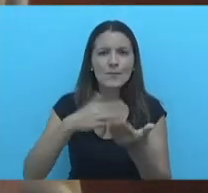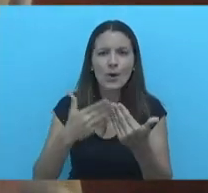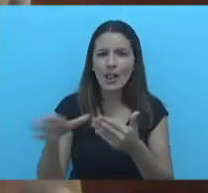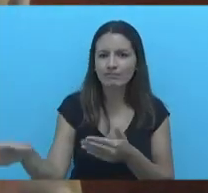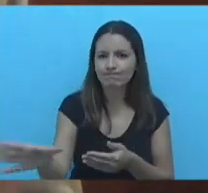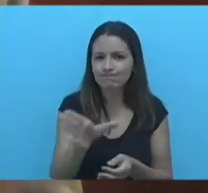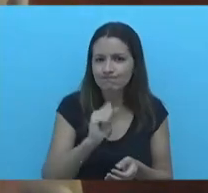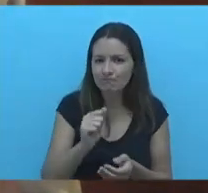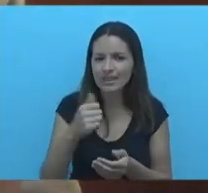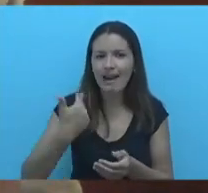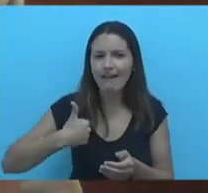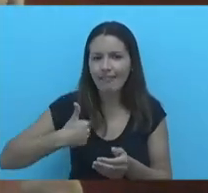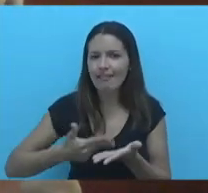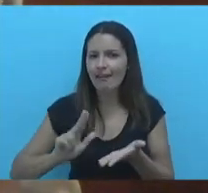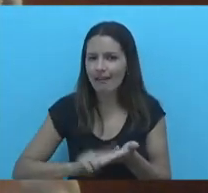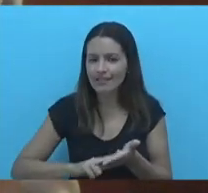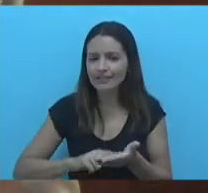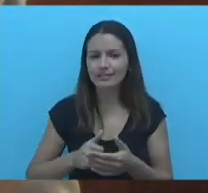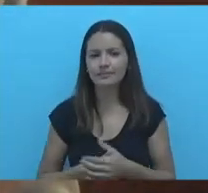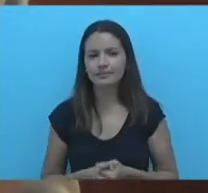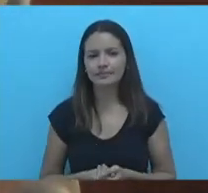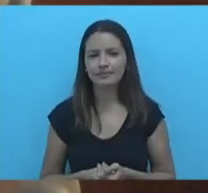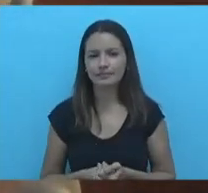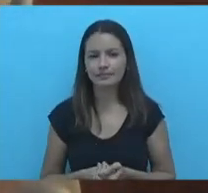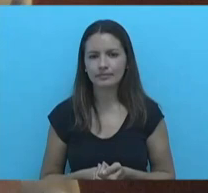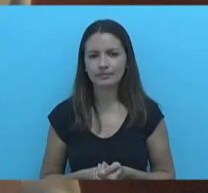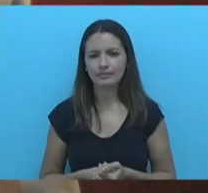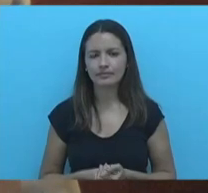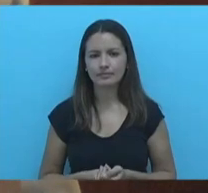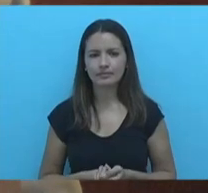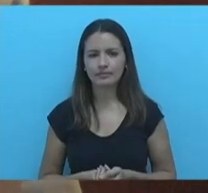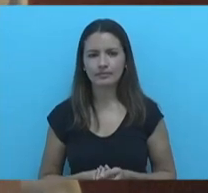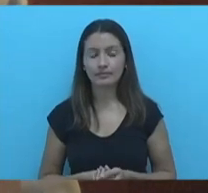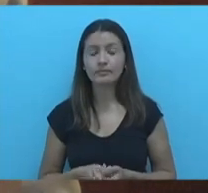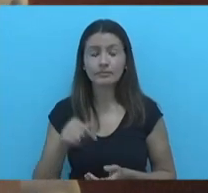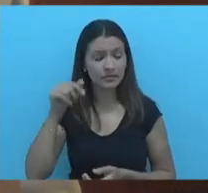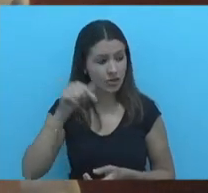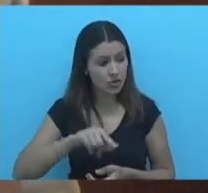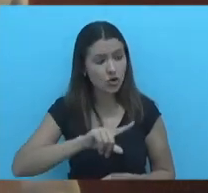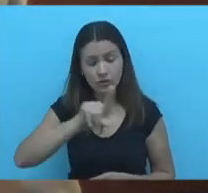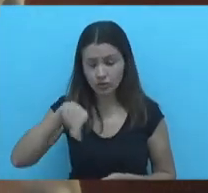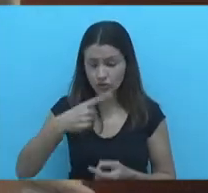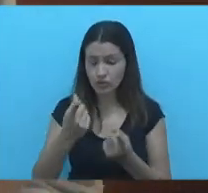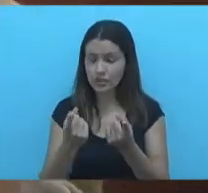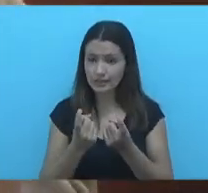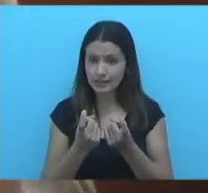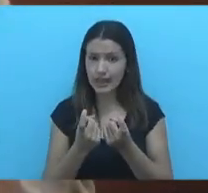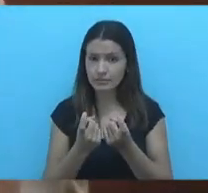de la mano de esa visión estratégica que tenía el general Perón, es algo que tenemos hoy que recuperar en estos tiempos de esta Argentina